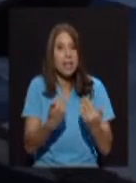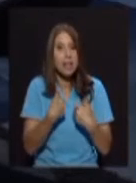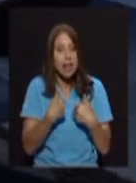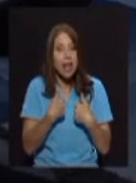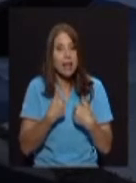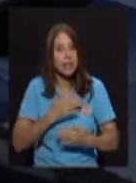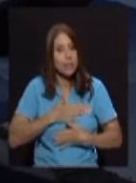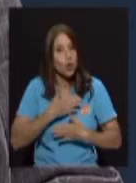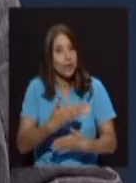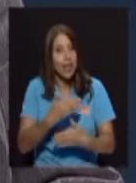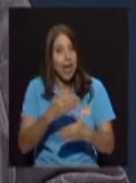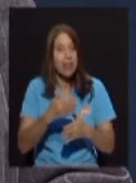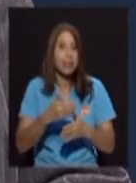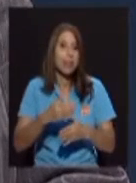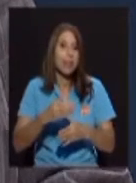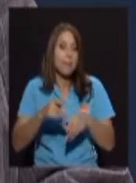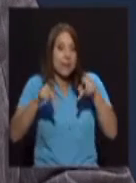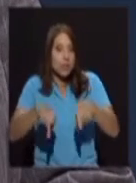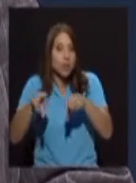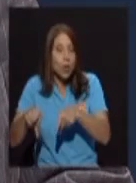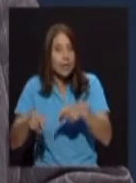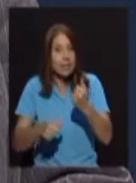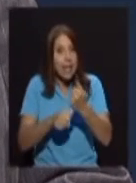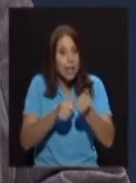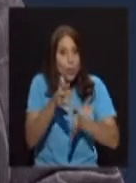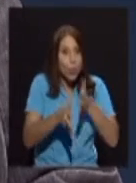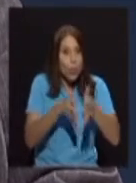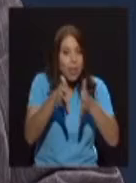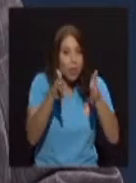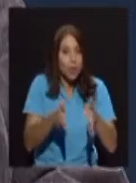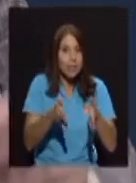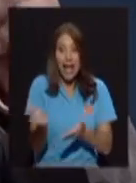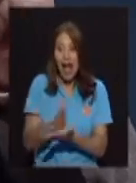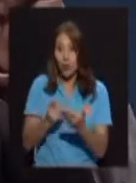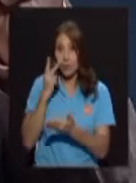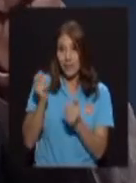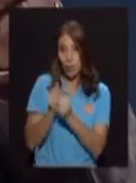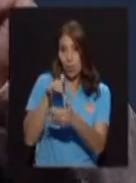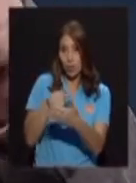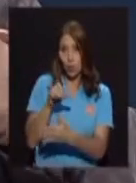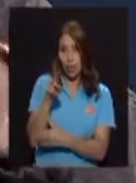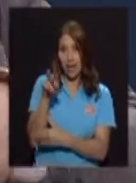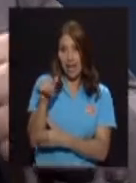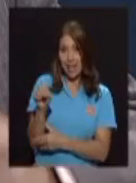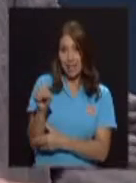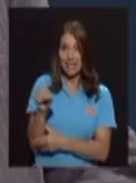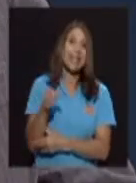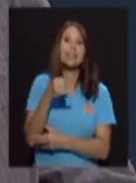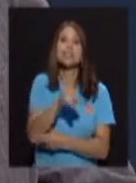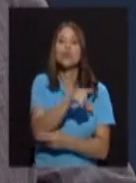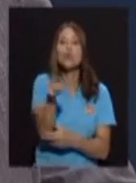tener la disponibilidad de cuidadores. Algo que se ve con CRELES es que si usted incluye el